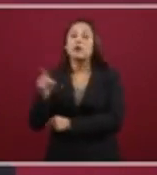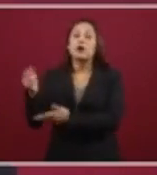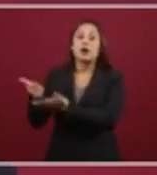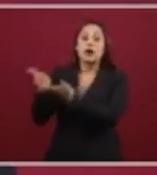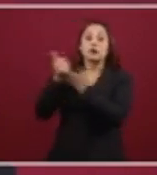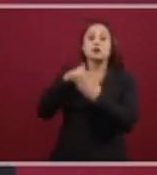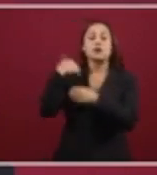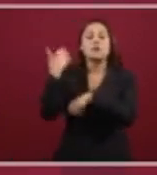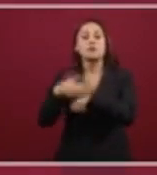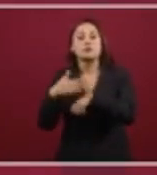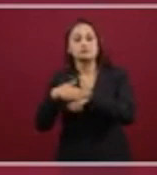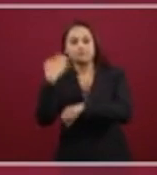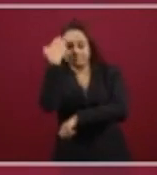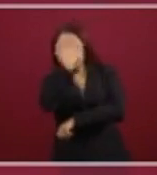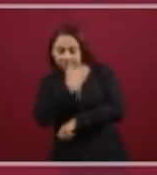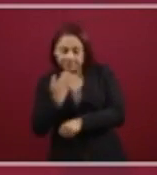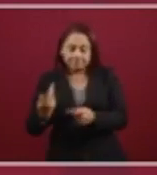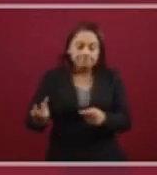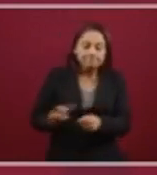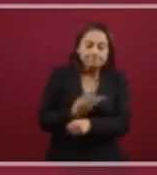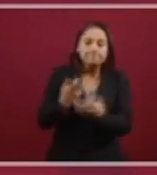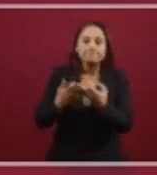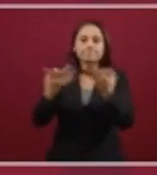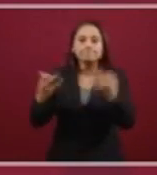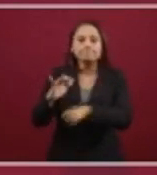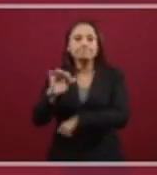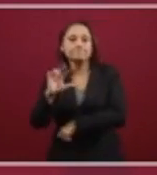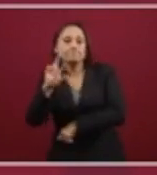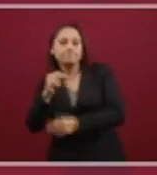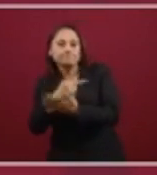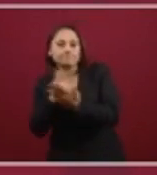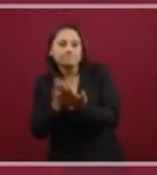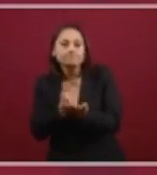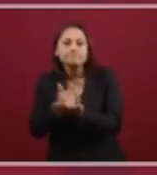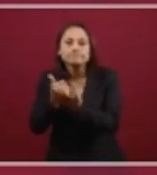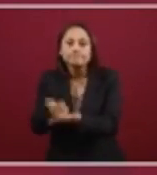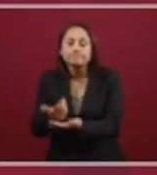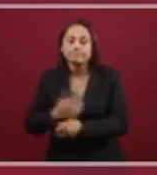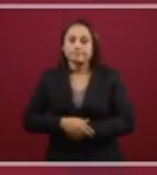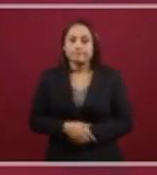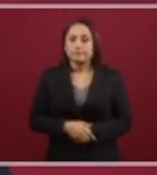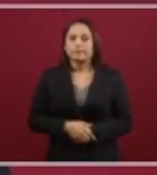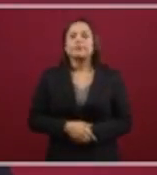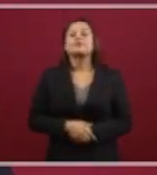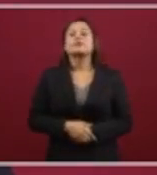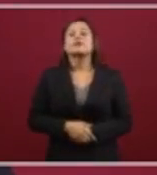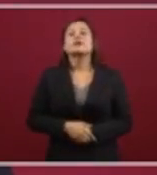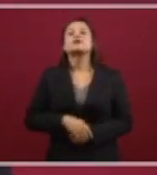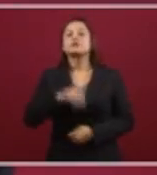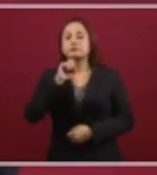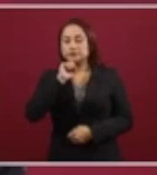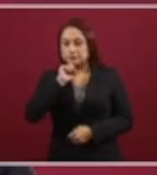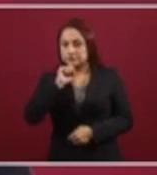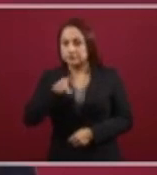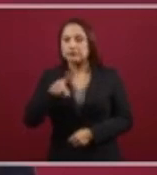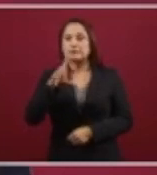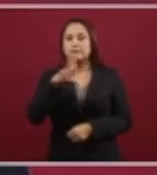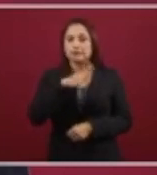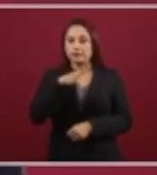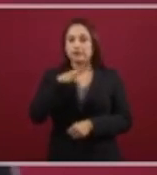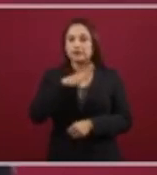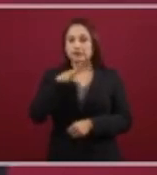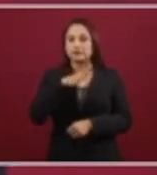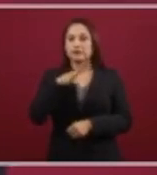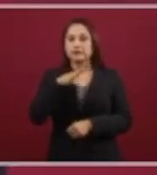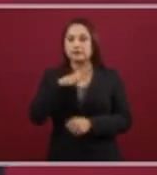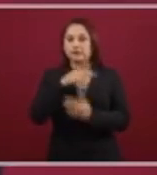decir también, y aprovecho para indicar, como ya se ha señalado, hubo también la oportunidad de ofrecer voluntariamente a la decisión